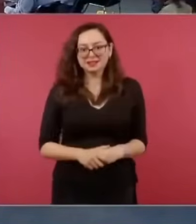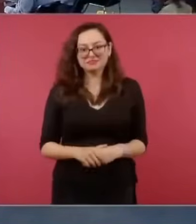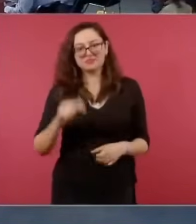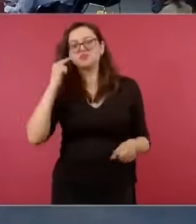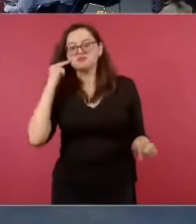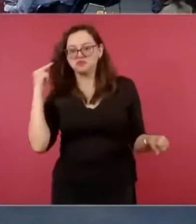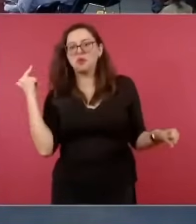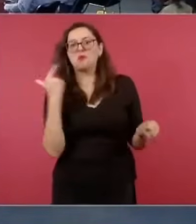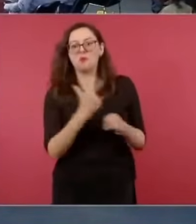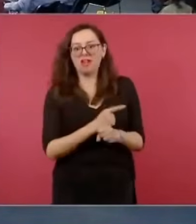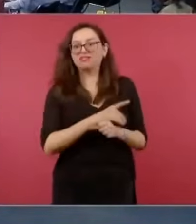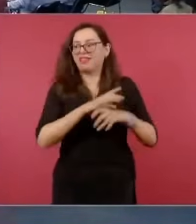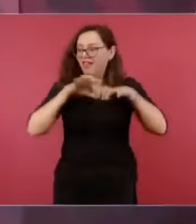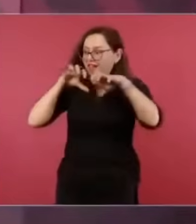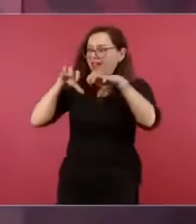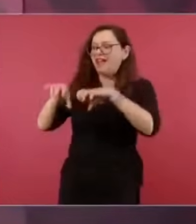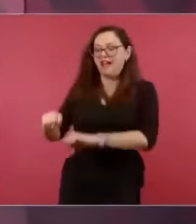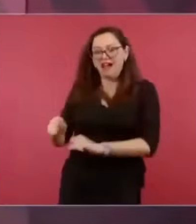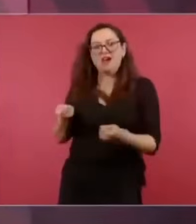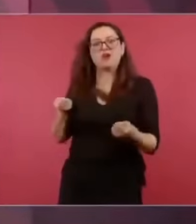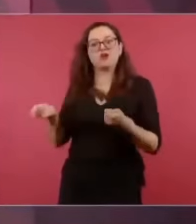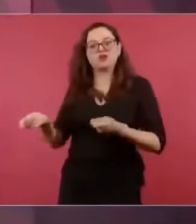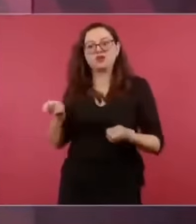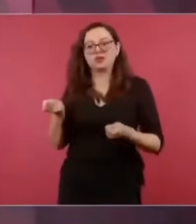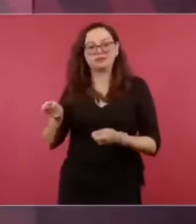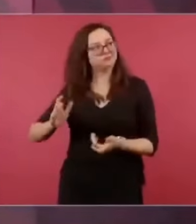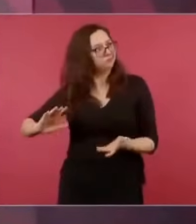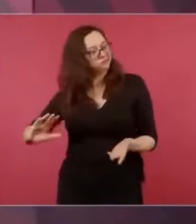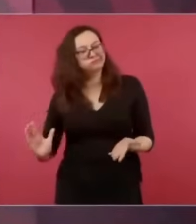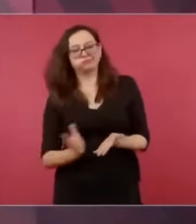Y empezó una transformación nueva,